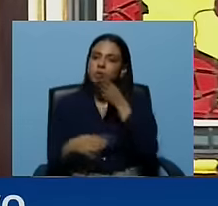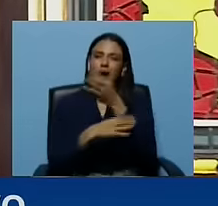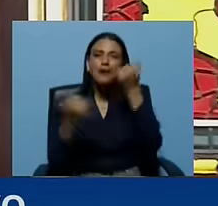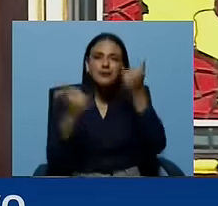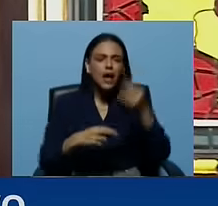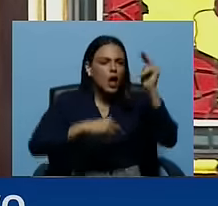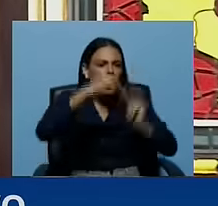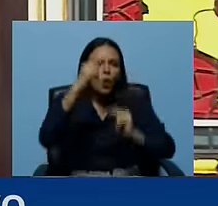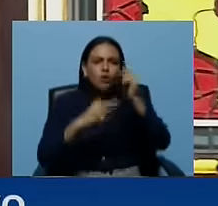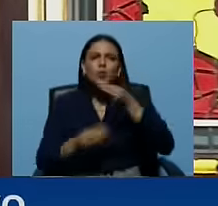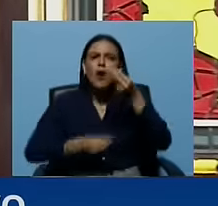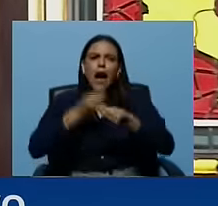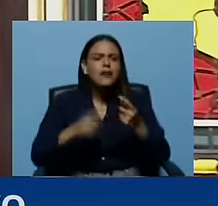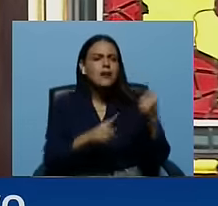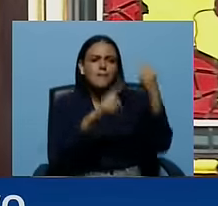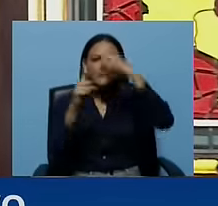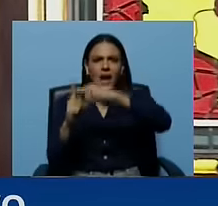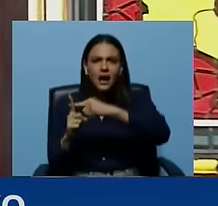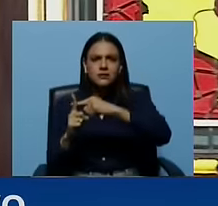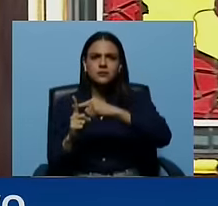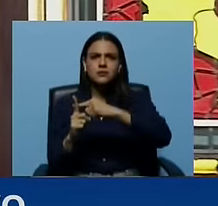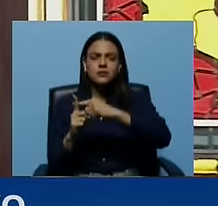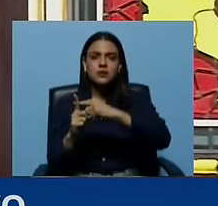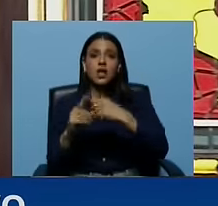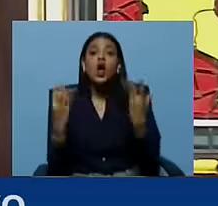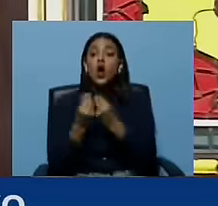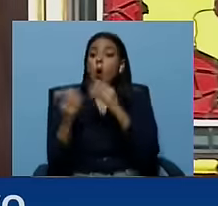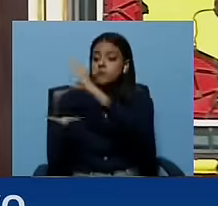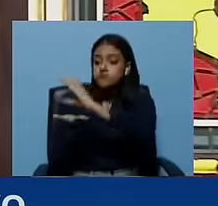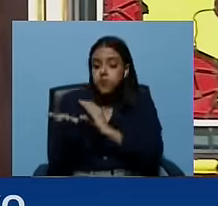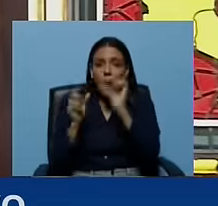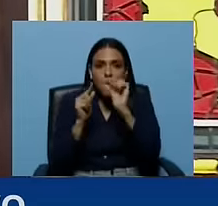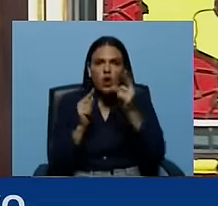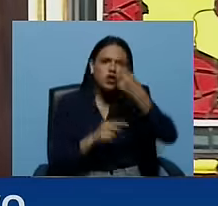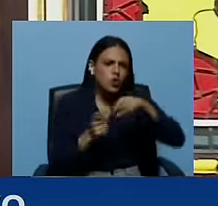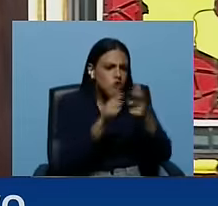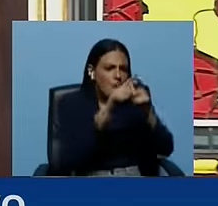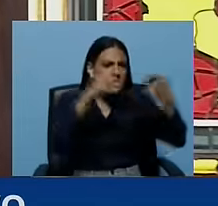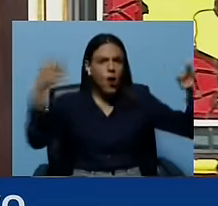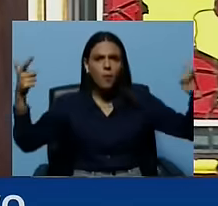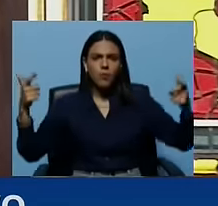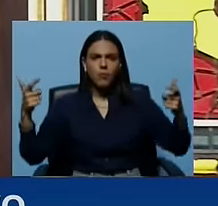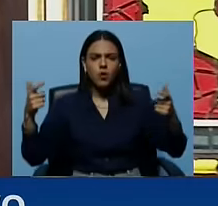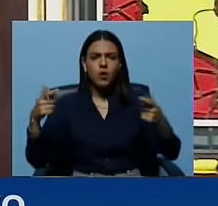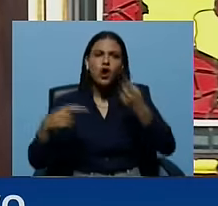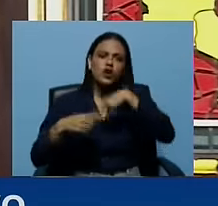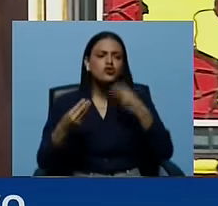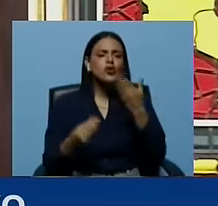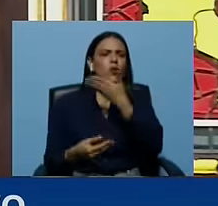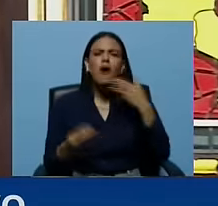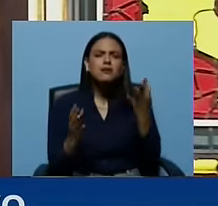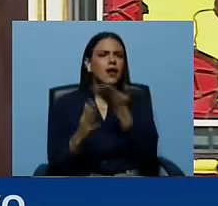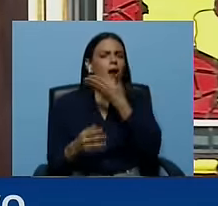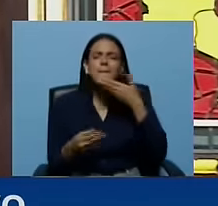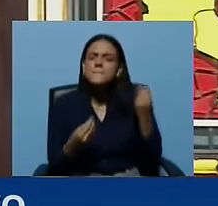Hacer más con menos. Hacer mejor con lo que tenemos.